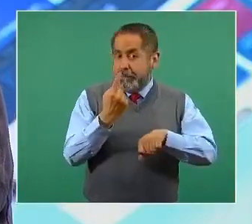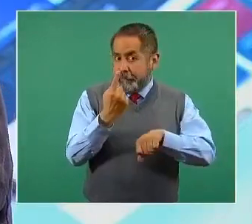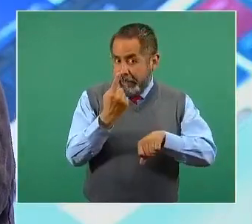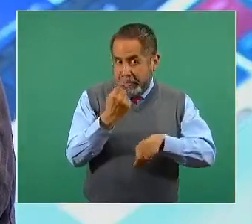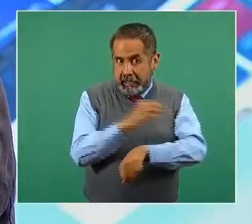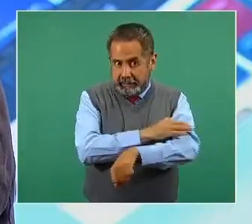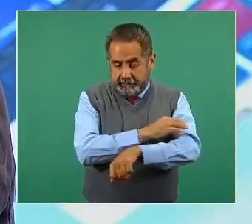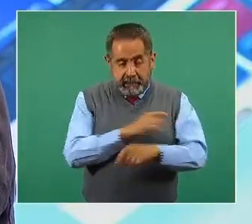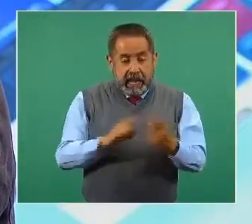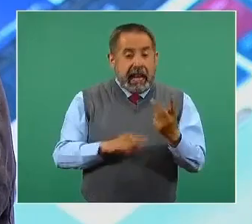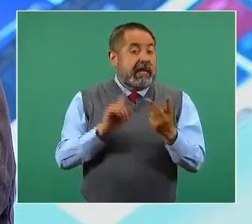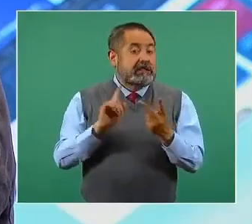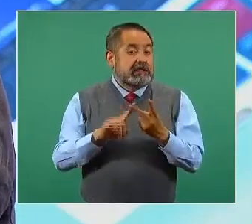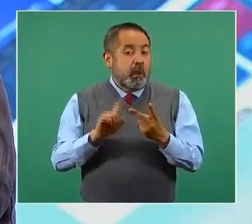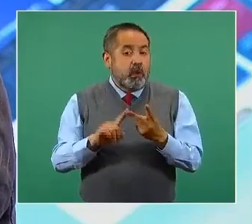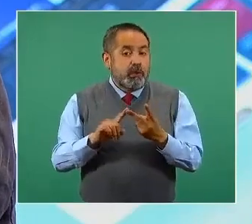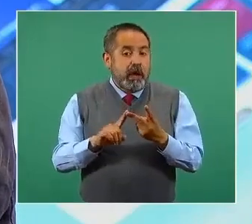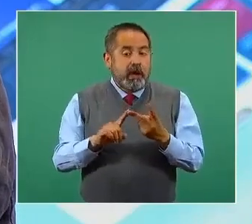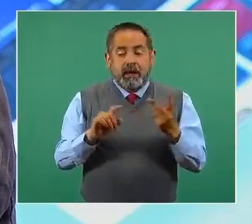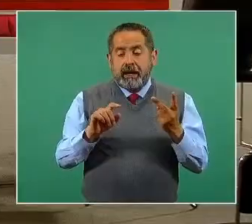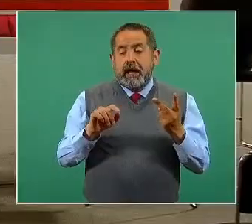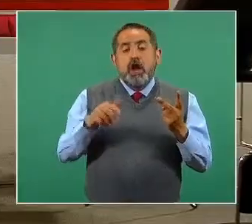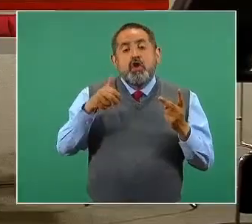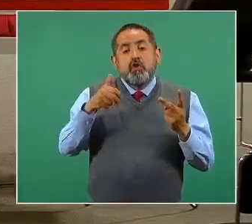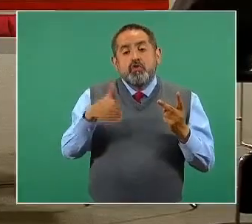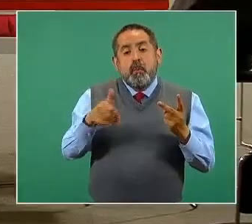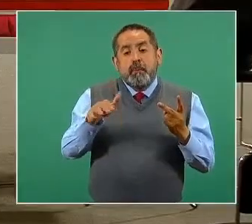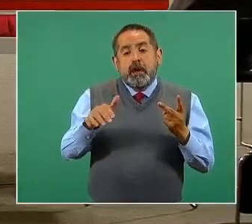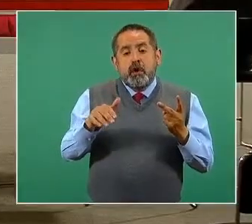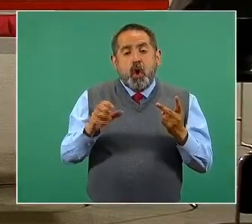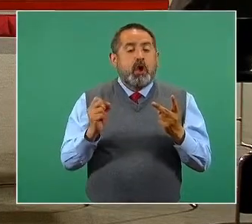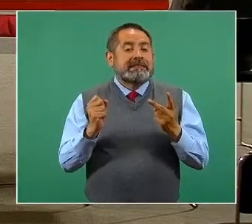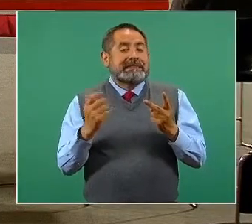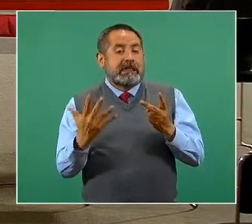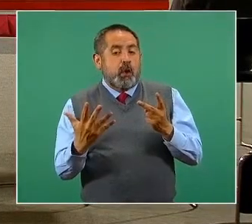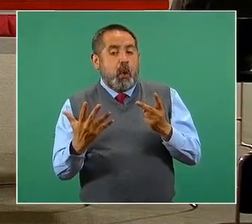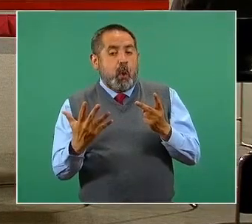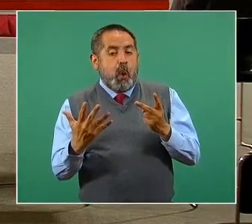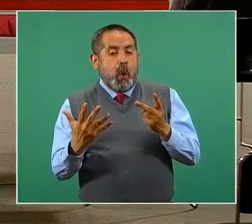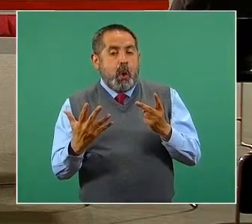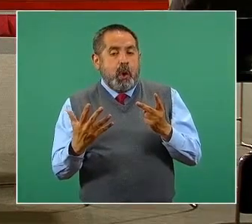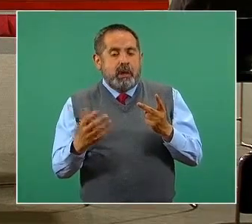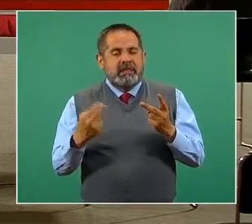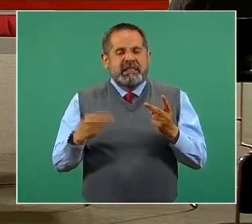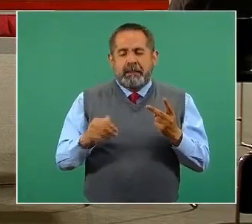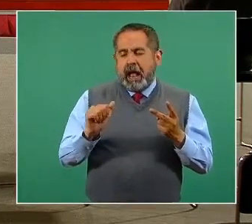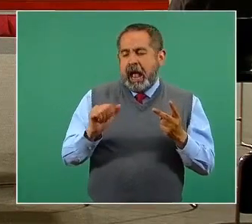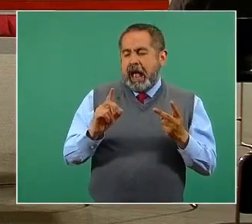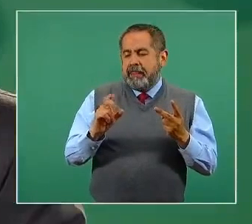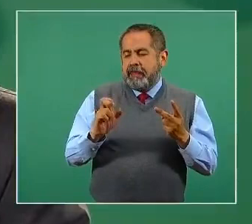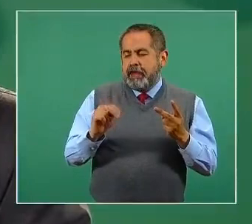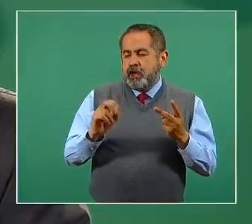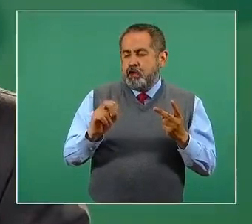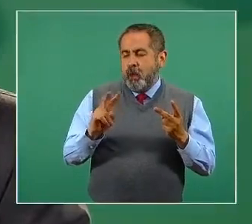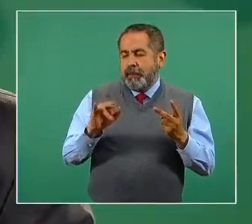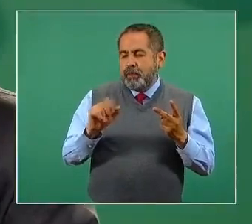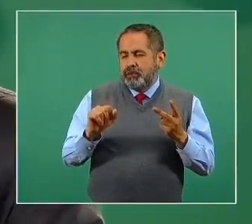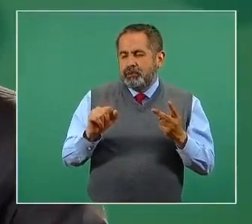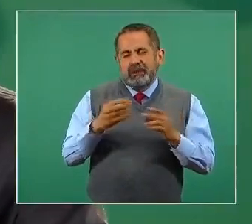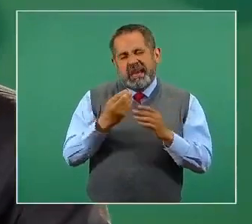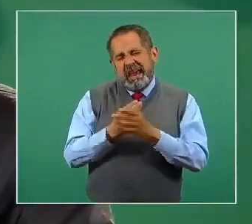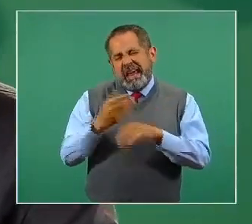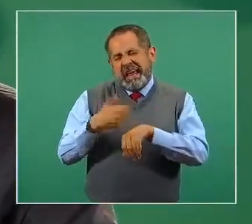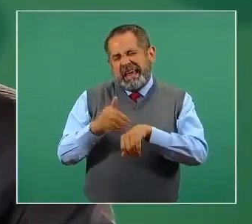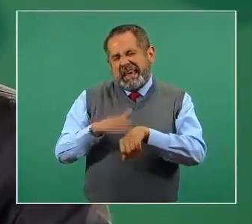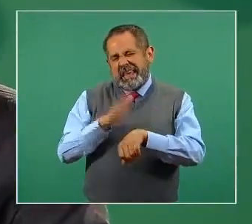La segunda dosis con un adenovirus tipo 5. Los adenovirus se clasifican por número